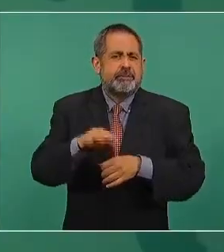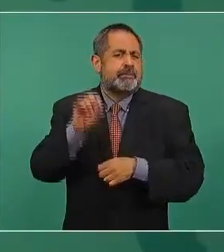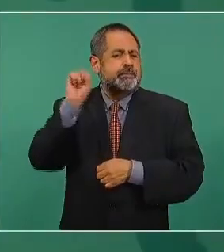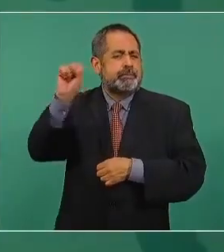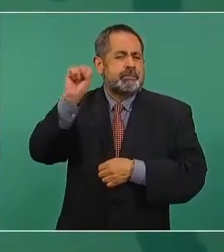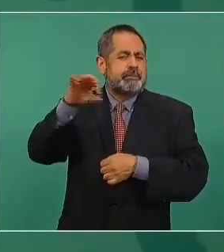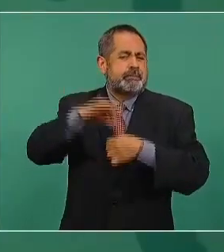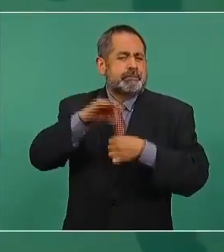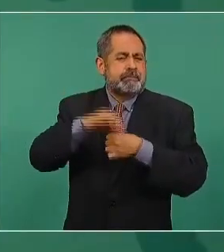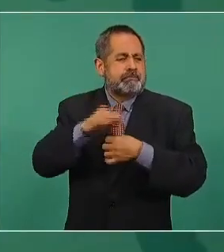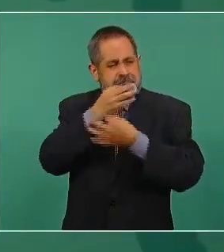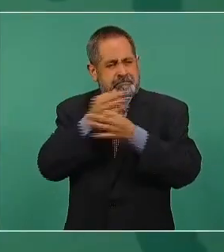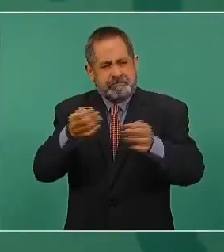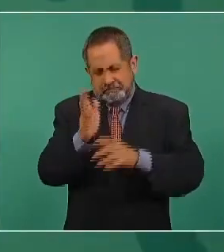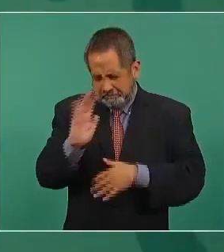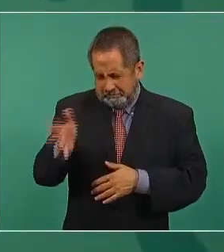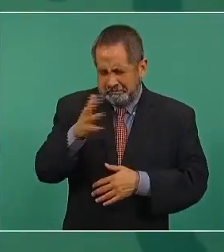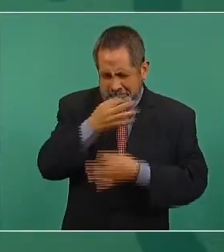Pemex.